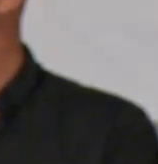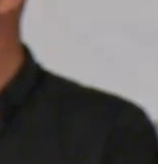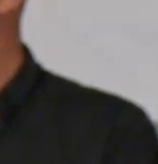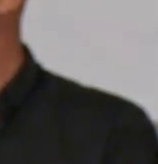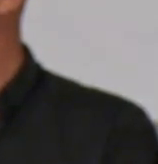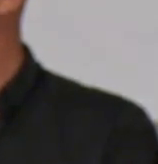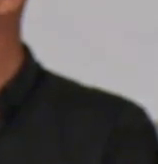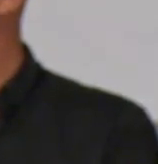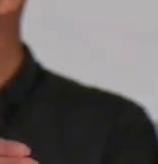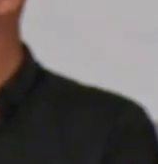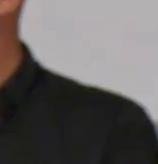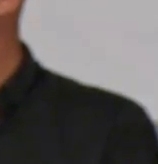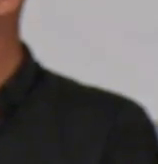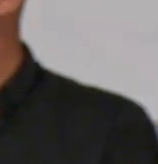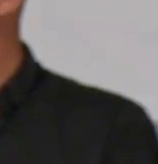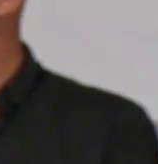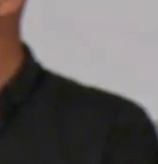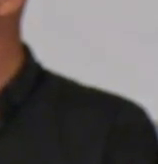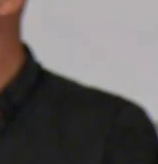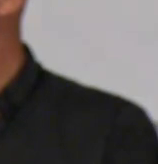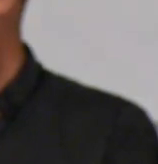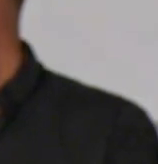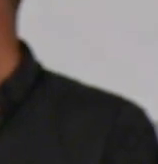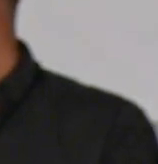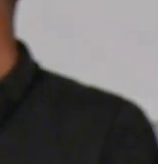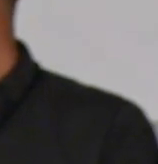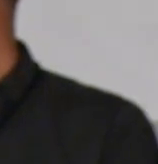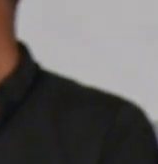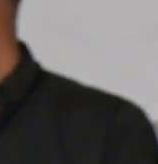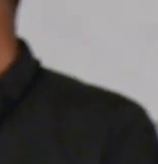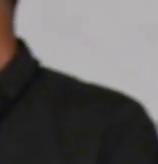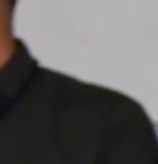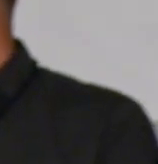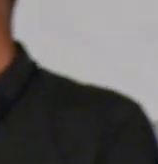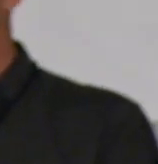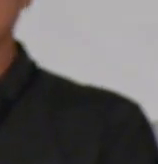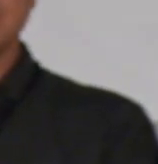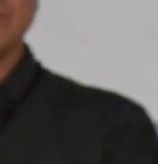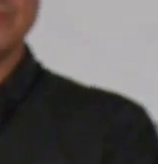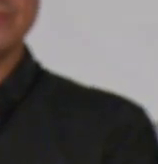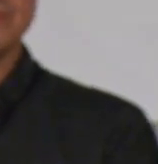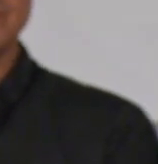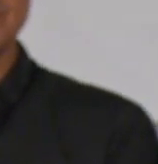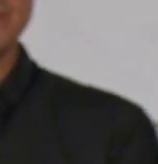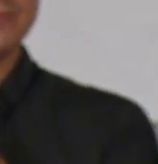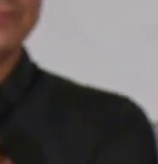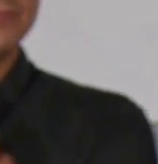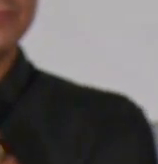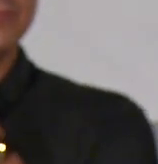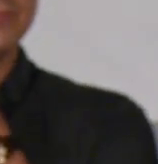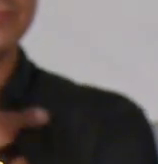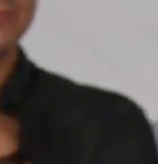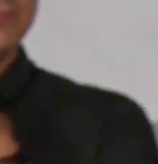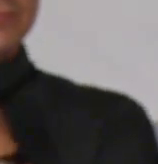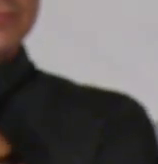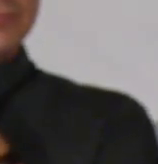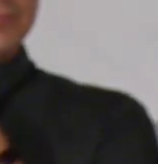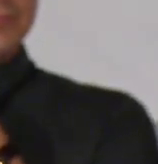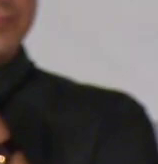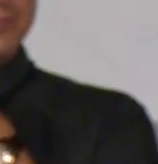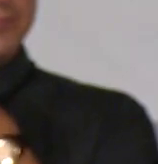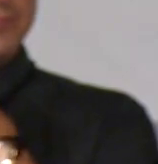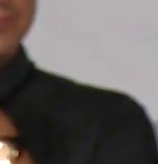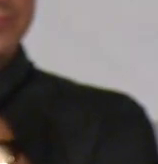intervenciones que sostendrán en cada una de las partes de este debate. Agradecemos la presencia del notario número 96